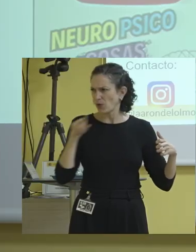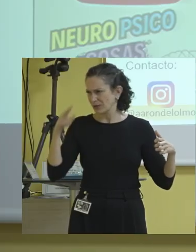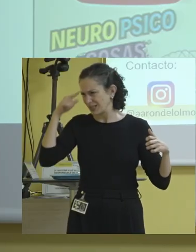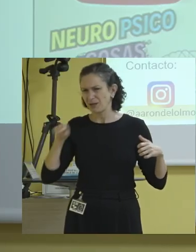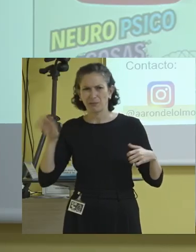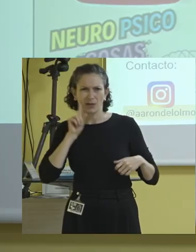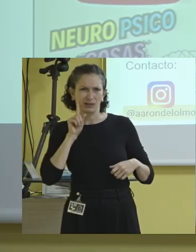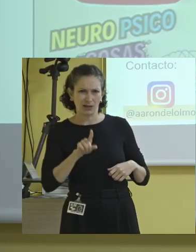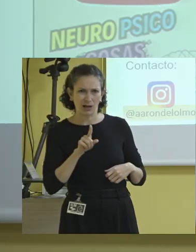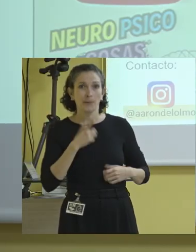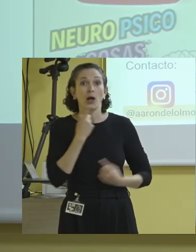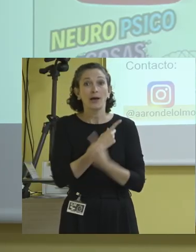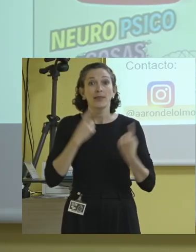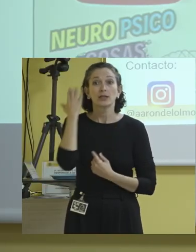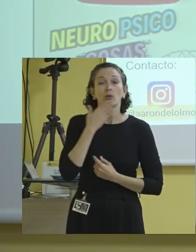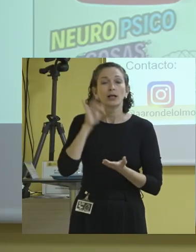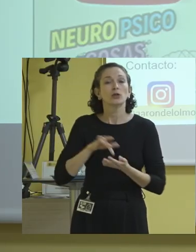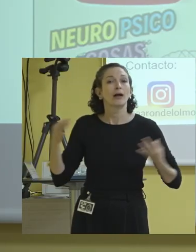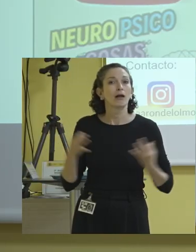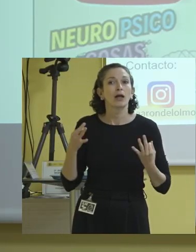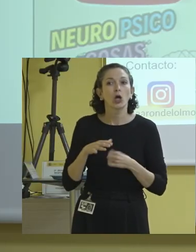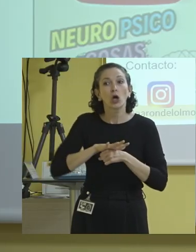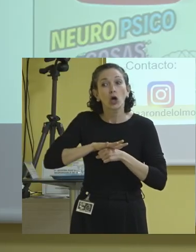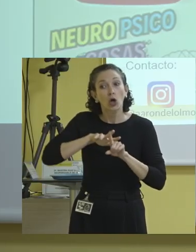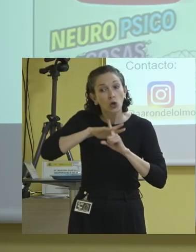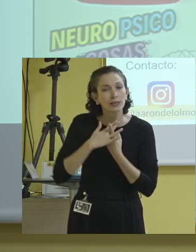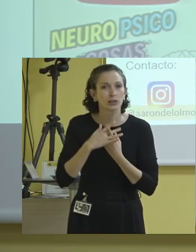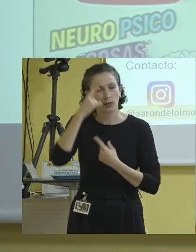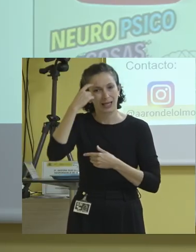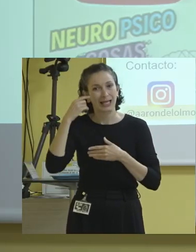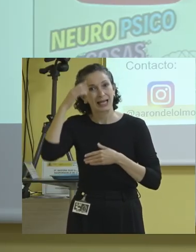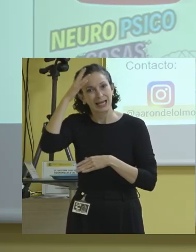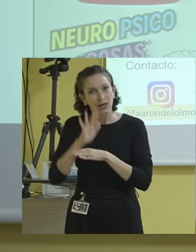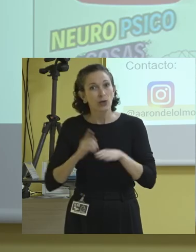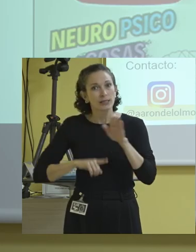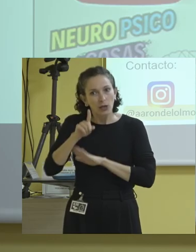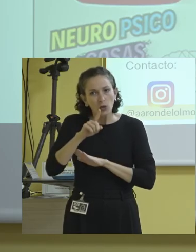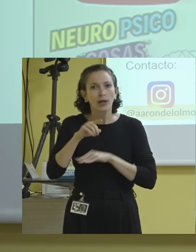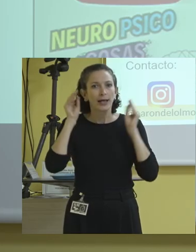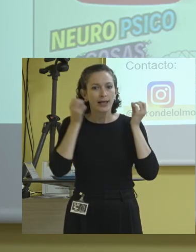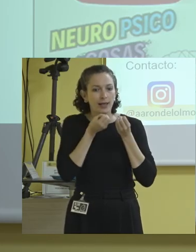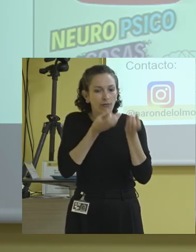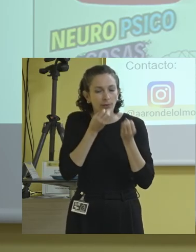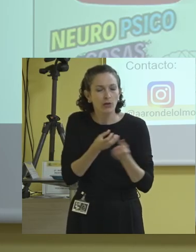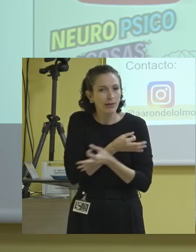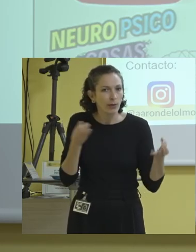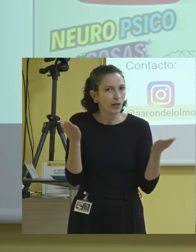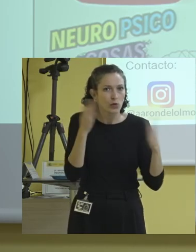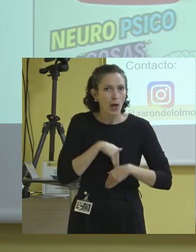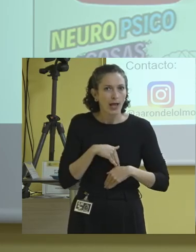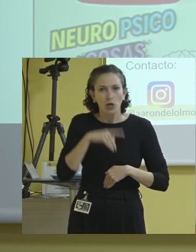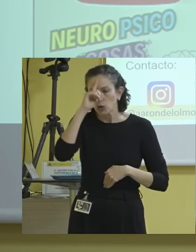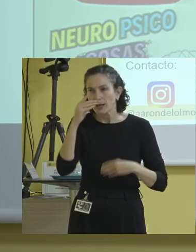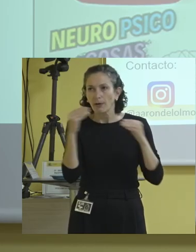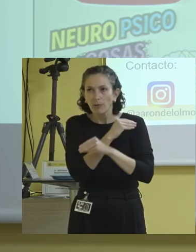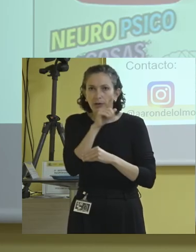escuela es que no tienen una formación adecuada en el contexto del neurodesarrollo y por tanto no identifican bien qué cosas pueden cuadrar o no. Y si suenan bien,